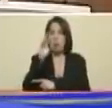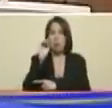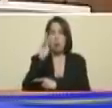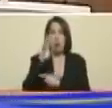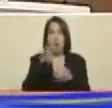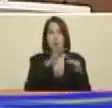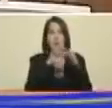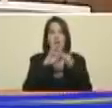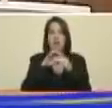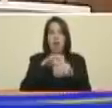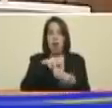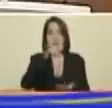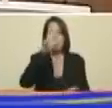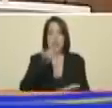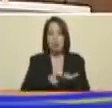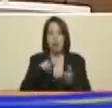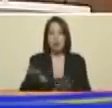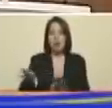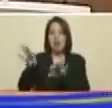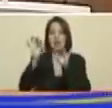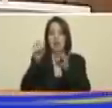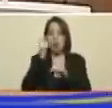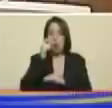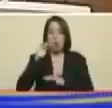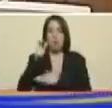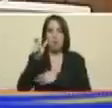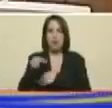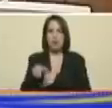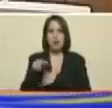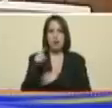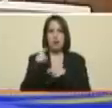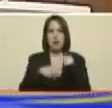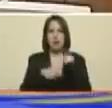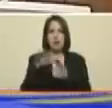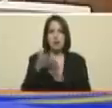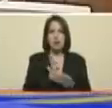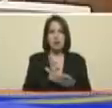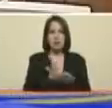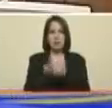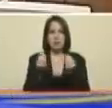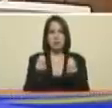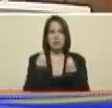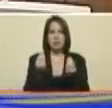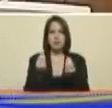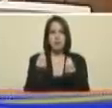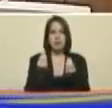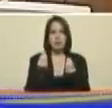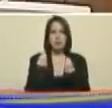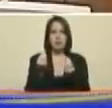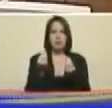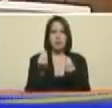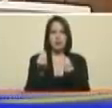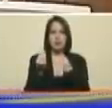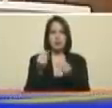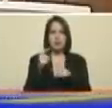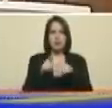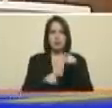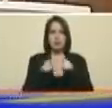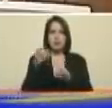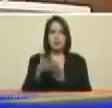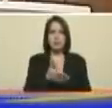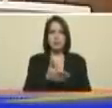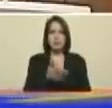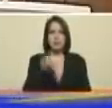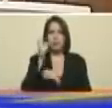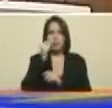unanimidad fue elegido Alí Rodríguez Araque como secretario general de la Unión de Naciones Suramericanas, cargo